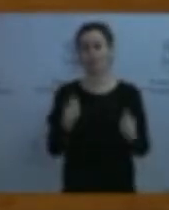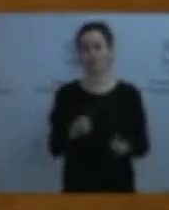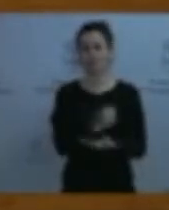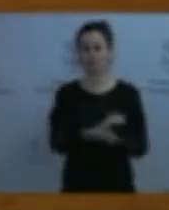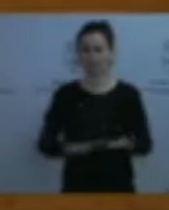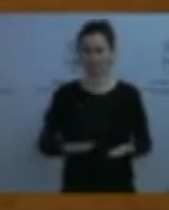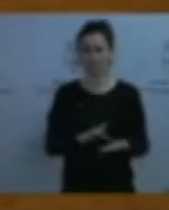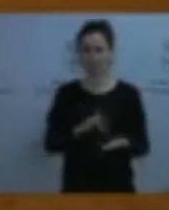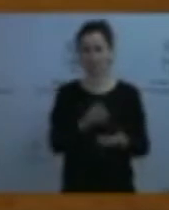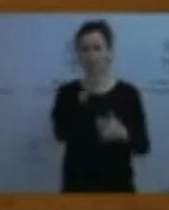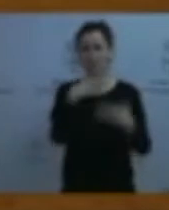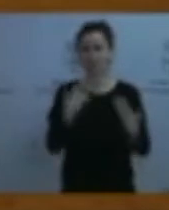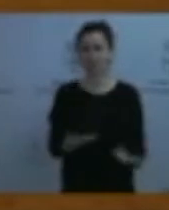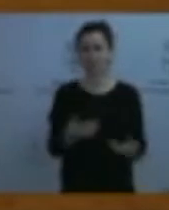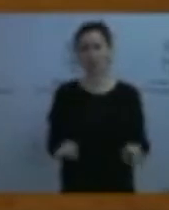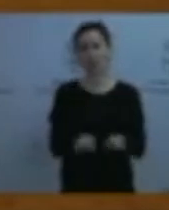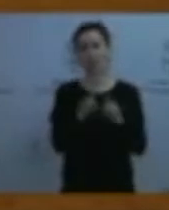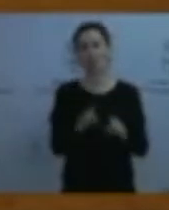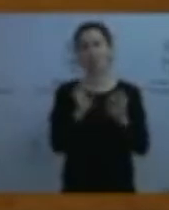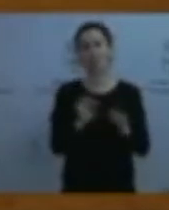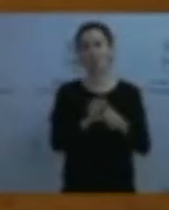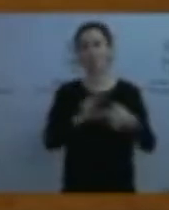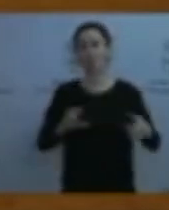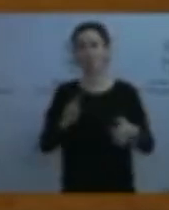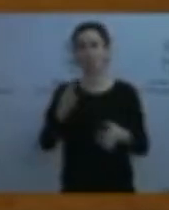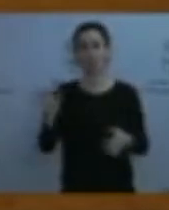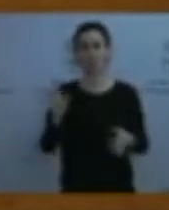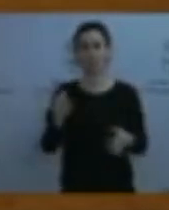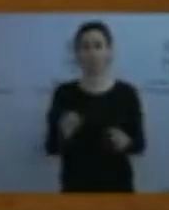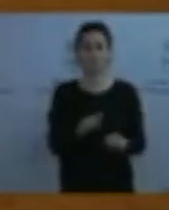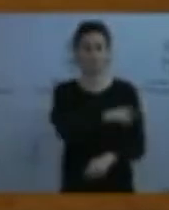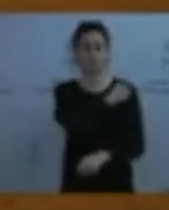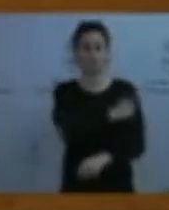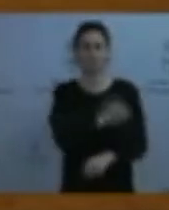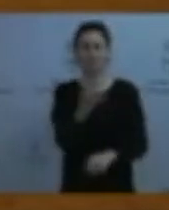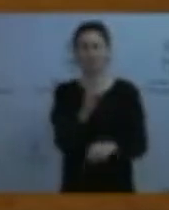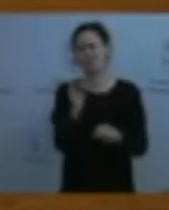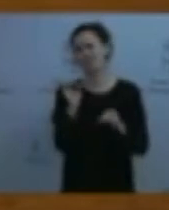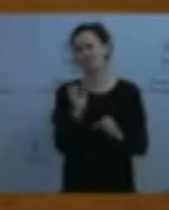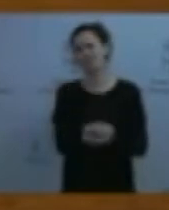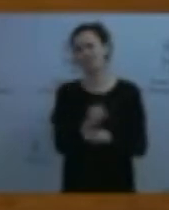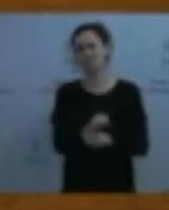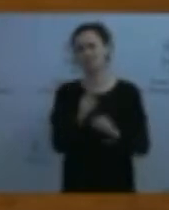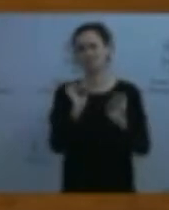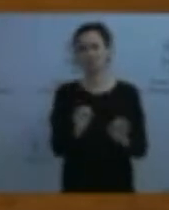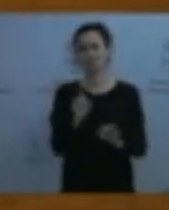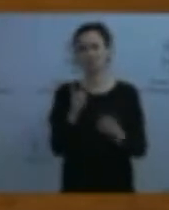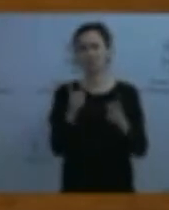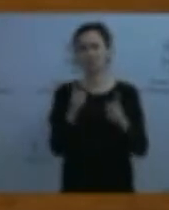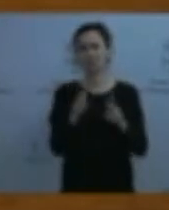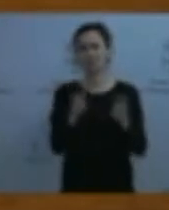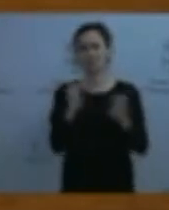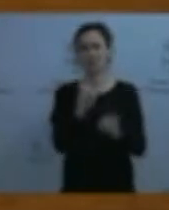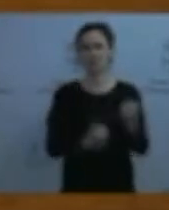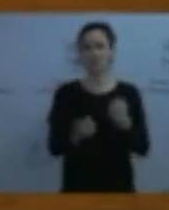que tienen actualmente, independientemente de lo que suceda con el Brexit. Yo creo que hay que salir de esa lógica de rehenes económicos, ¿no? Cuando le preguntamos la semana pasada